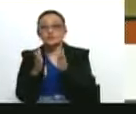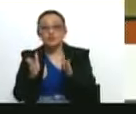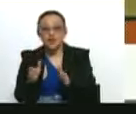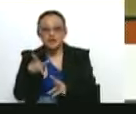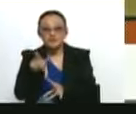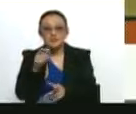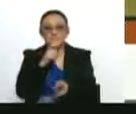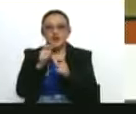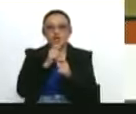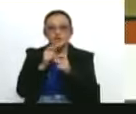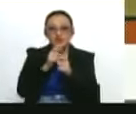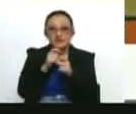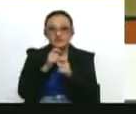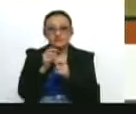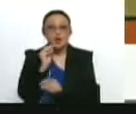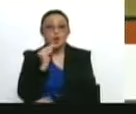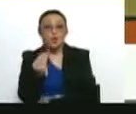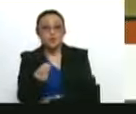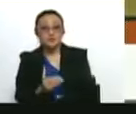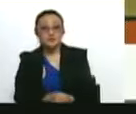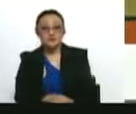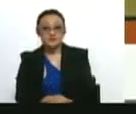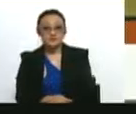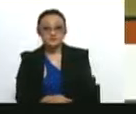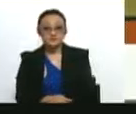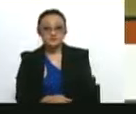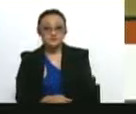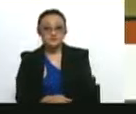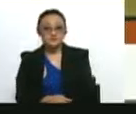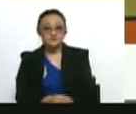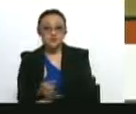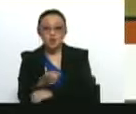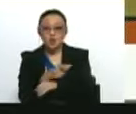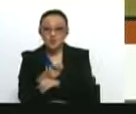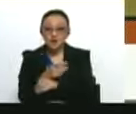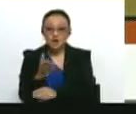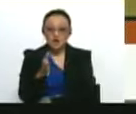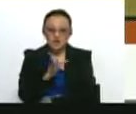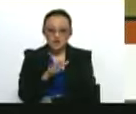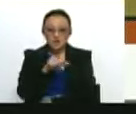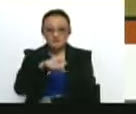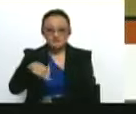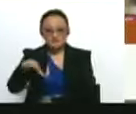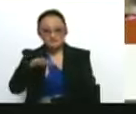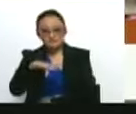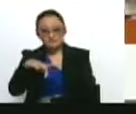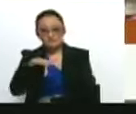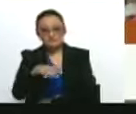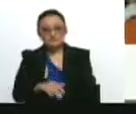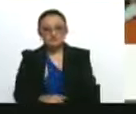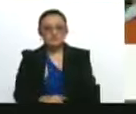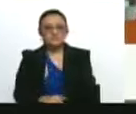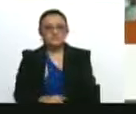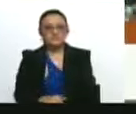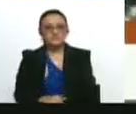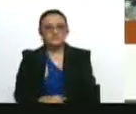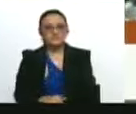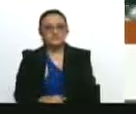periodistas, de jóvenes, de los gobiernos ADECO, Copellano. Desde por